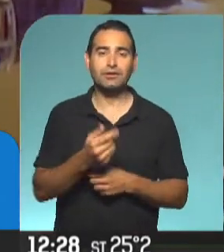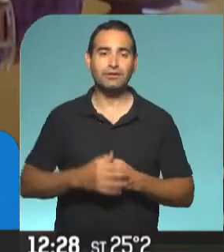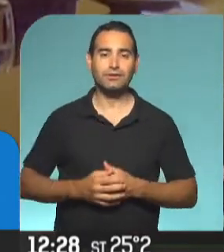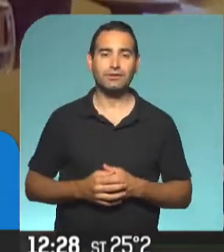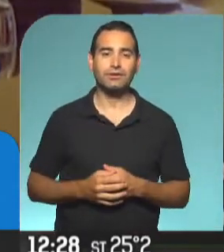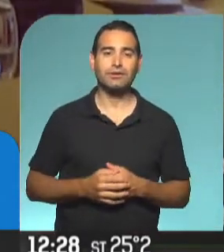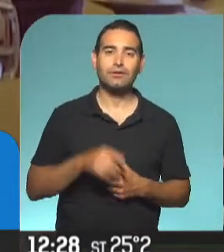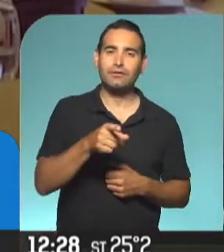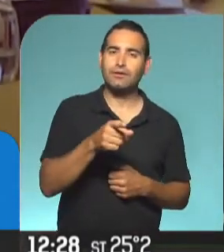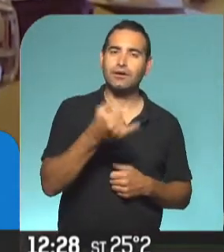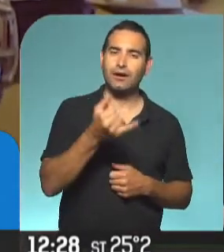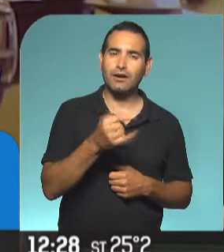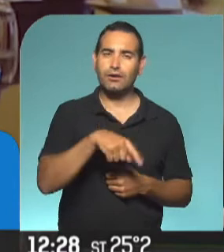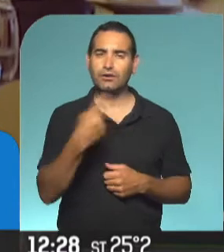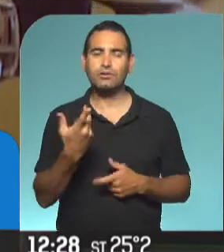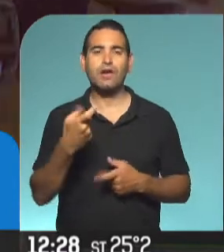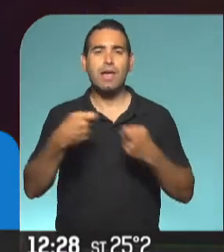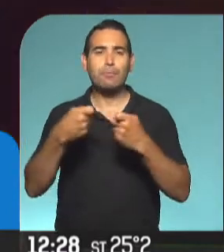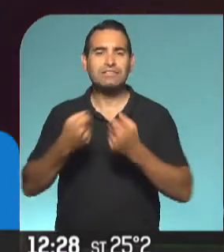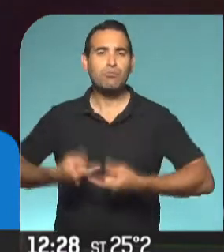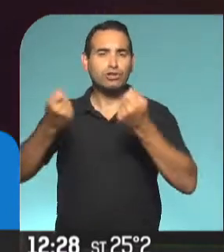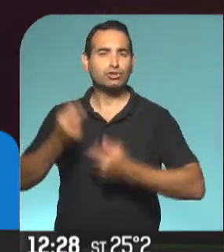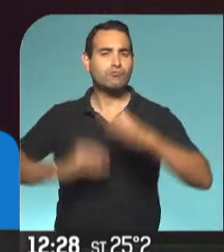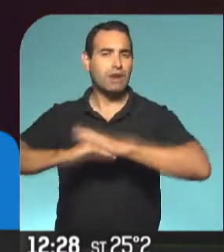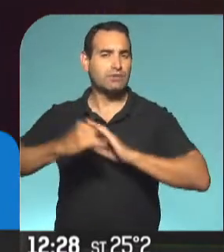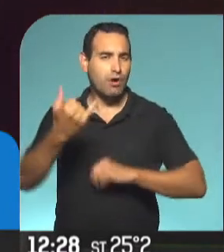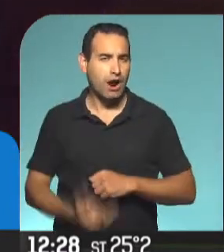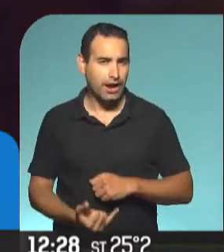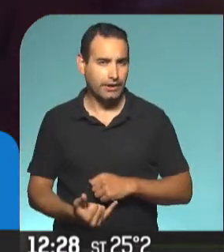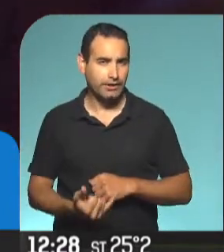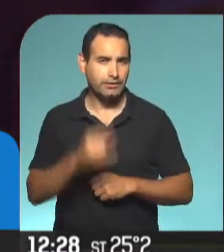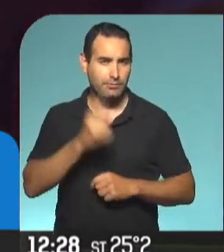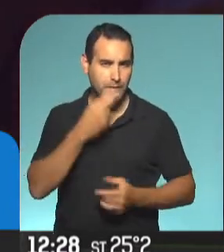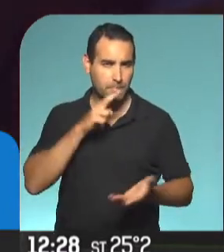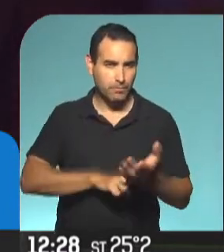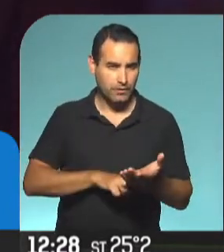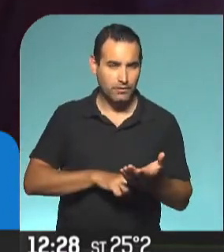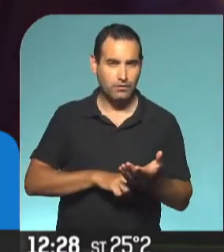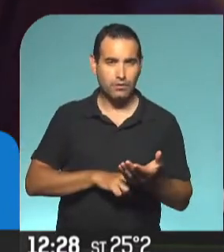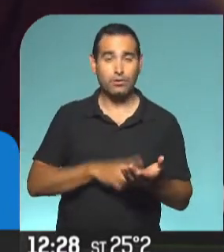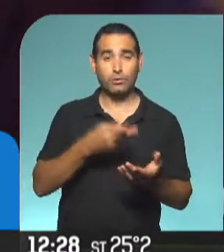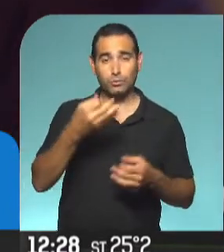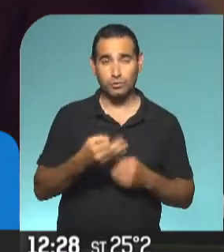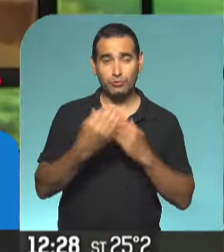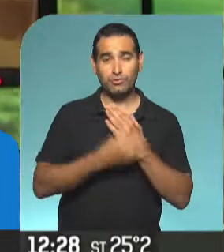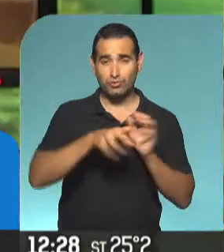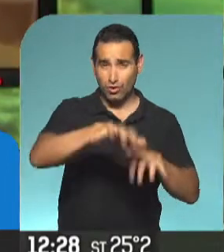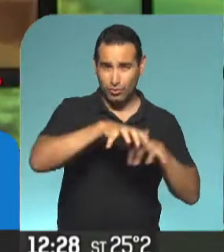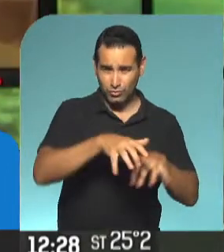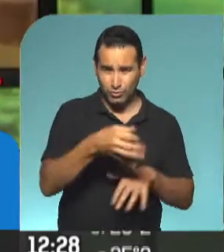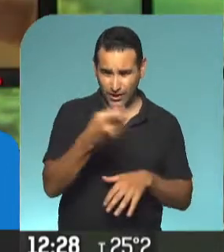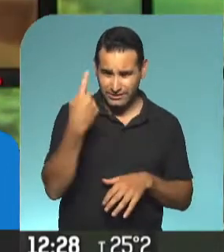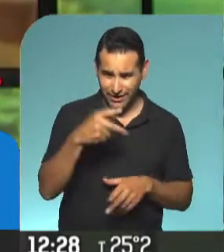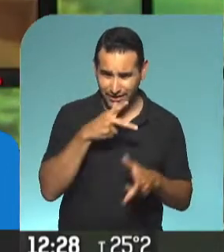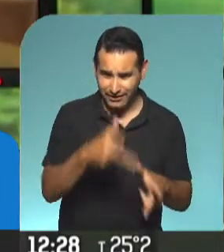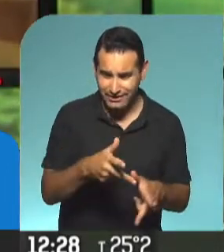alternativa a los cupos a las exportaciones y a las retenciones y hay un ejemplo que de hecho luis basterra el ministro de agricultura lo planteaba la